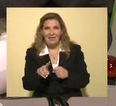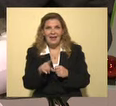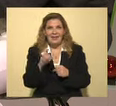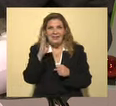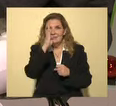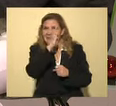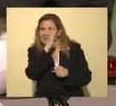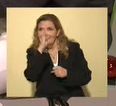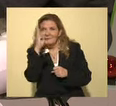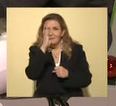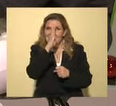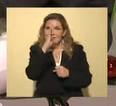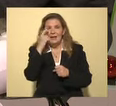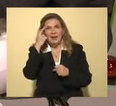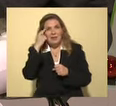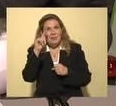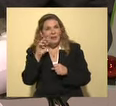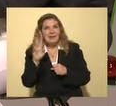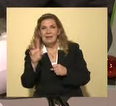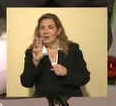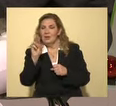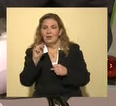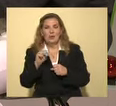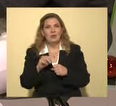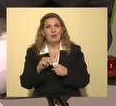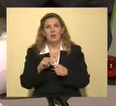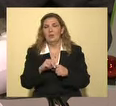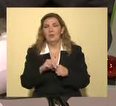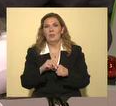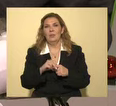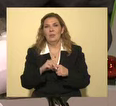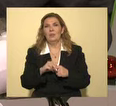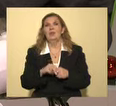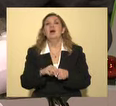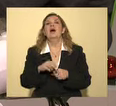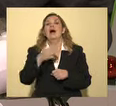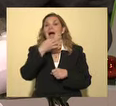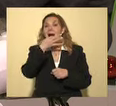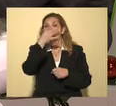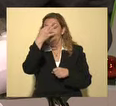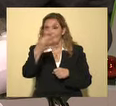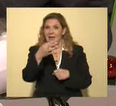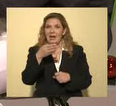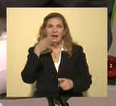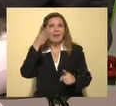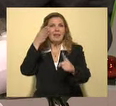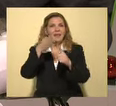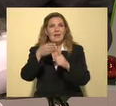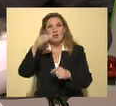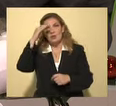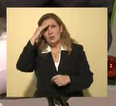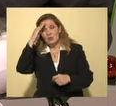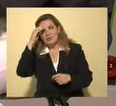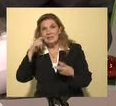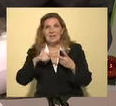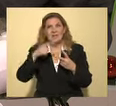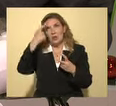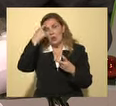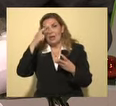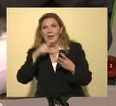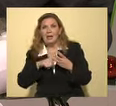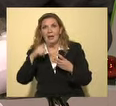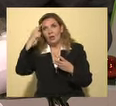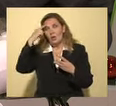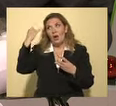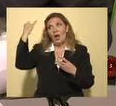para darle a entender. No hay que vivir del suponiendo. Cuando vivimos del suponiendo es que yo pensé, yo creía, yo me imaginaba que cuando